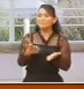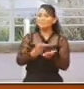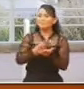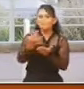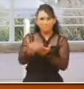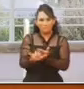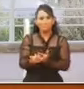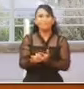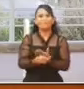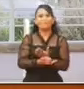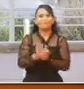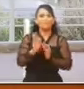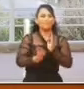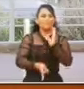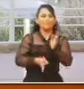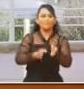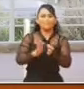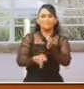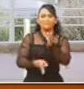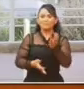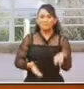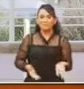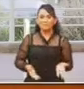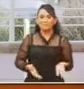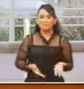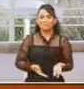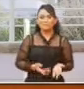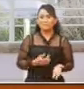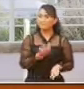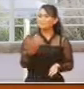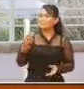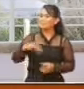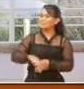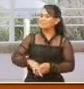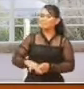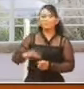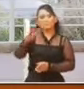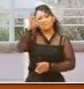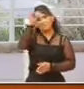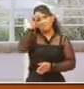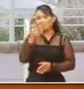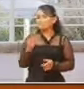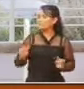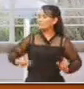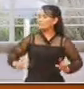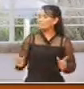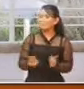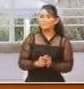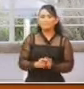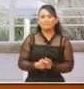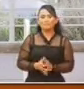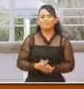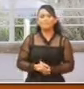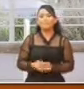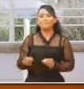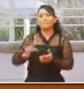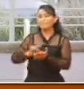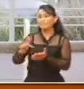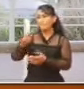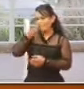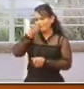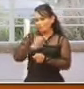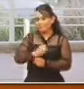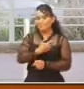este proyecto, esta propuesta, con su voto a favor. Es cuanto, secretario. Muchas gracias,